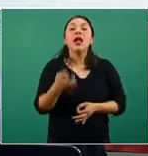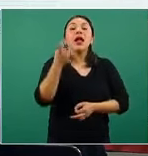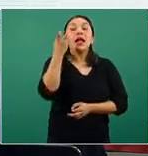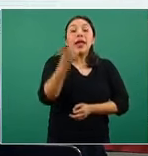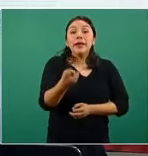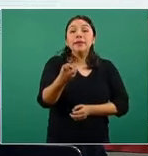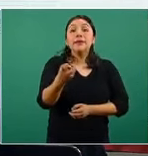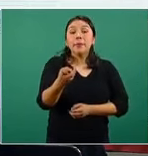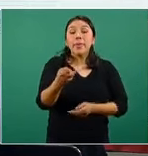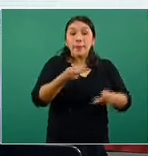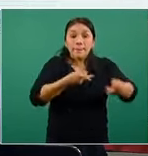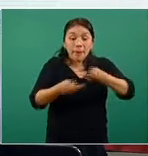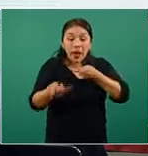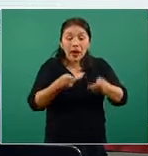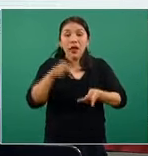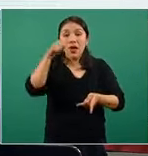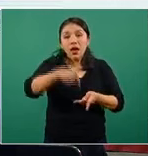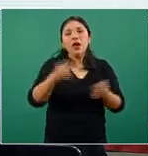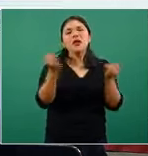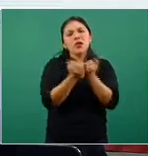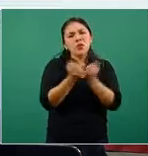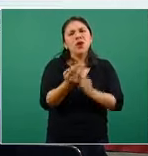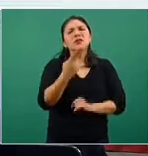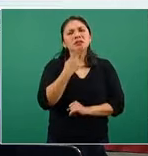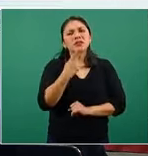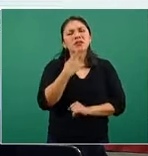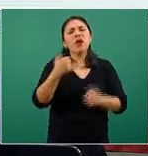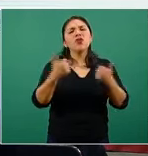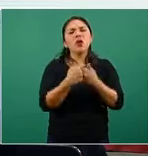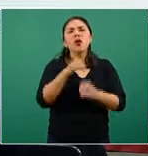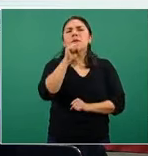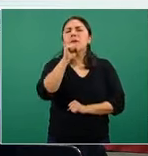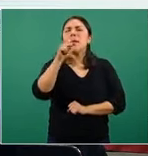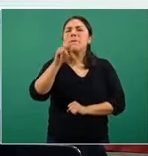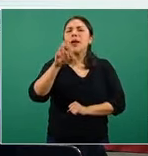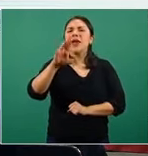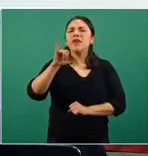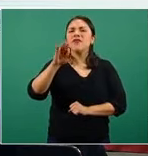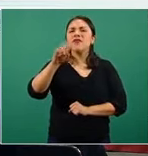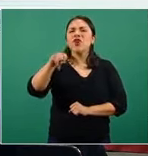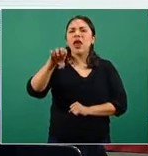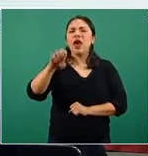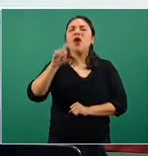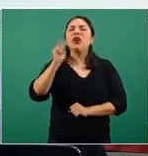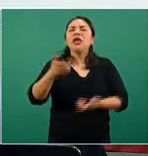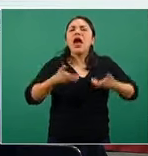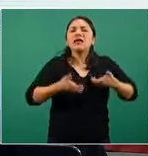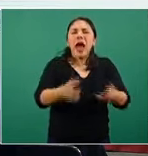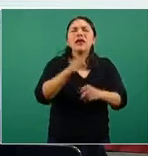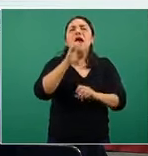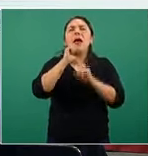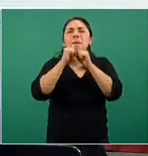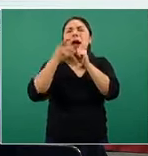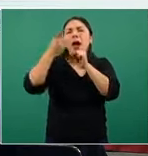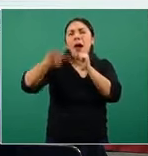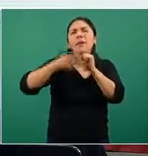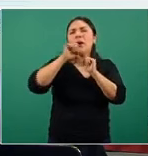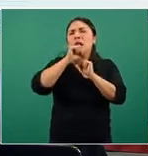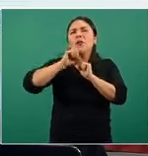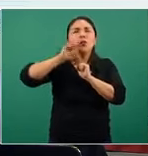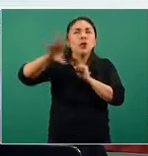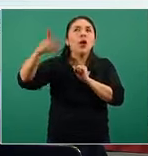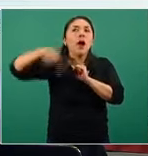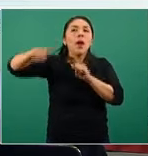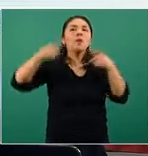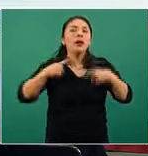tipo de estrategia también puede servir el perifoneo que se realiza obviamente en las calles de la localidad, generando